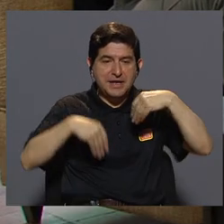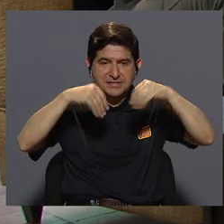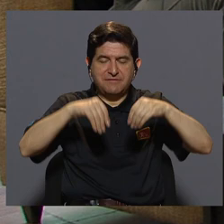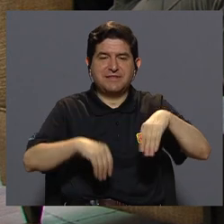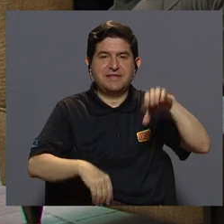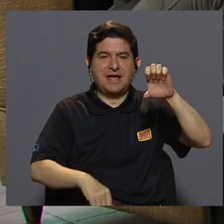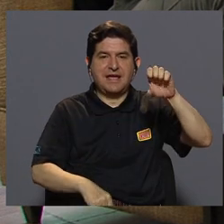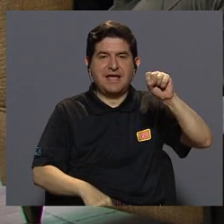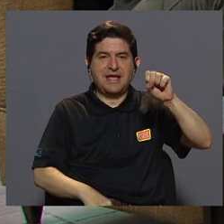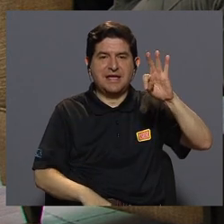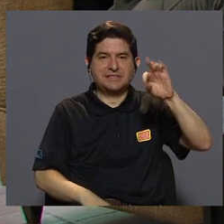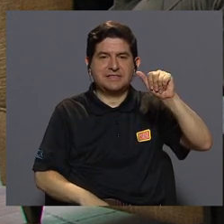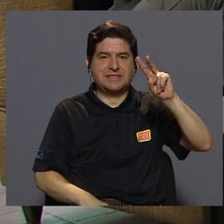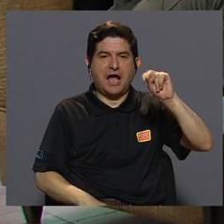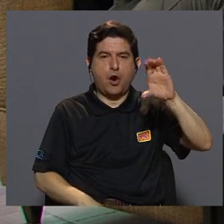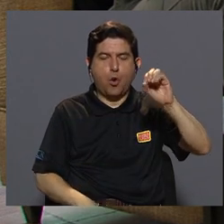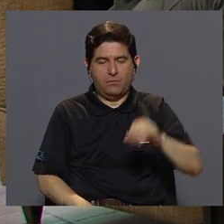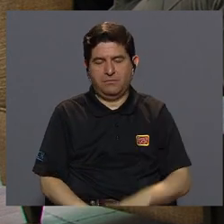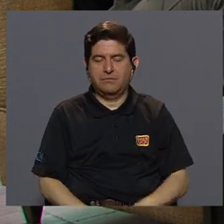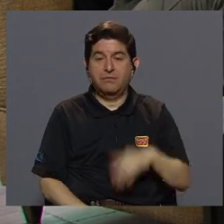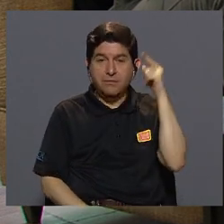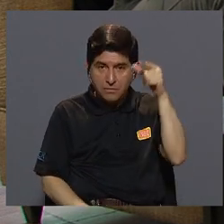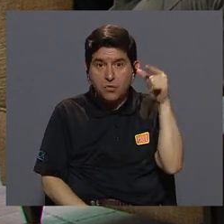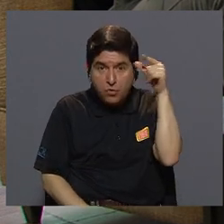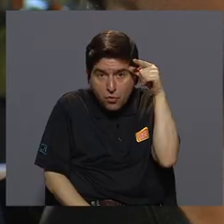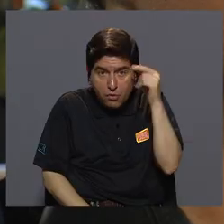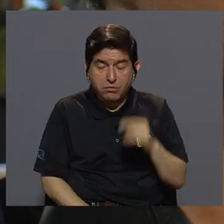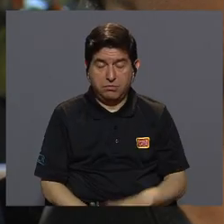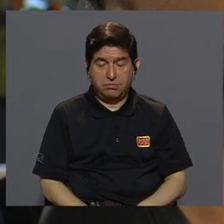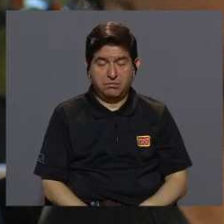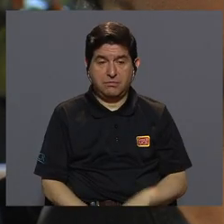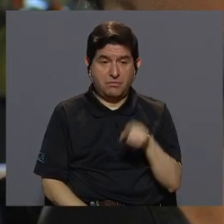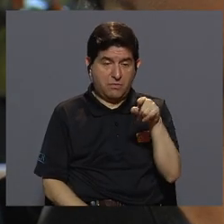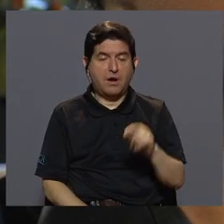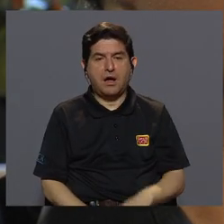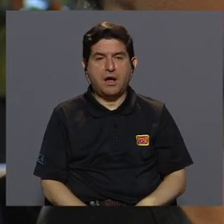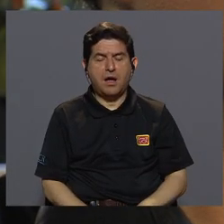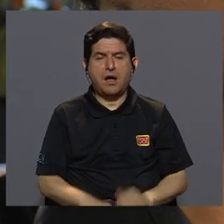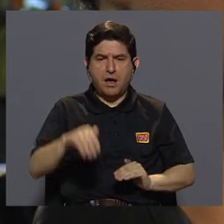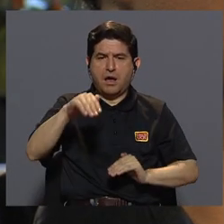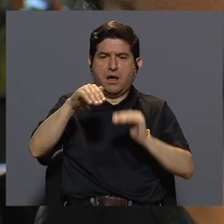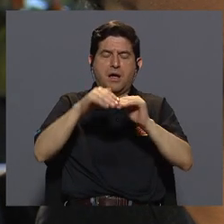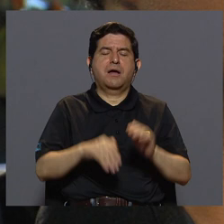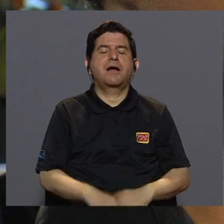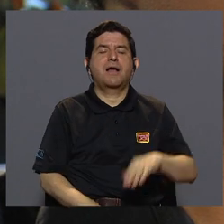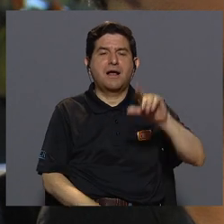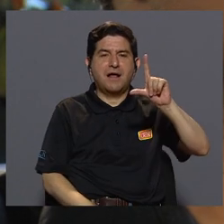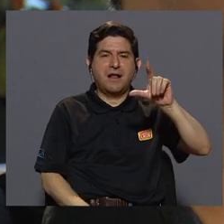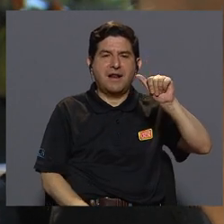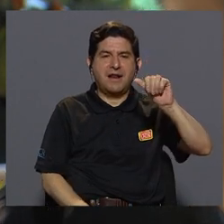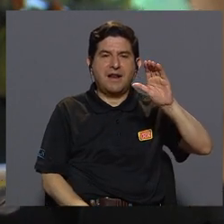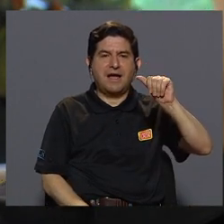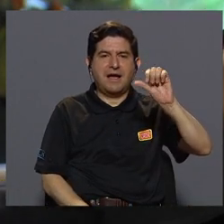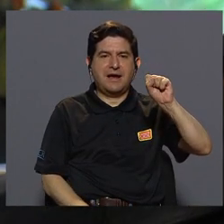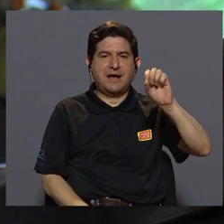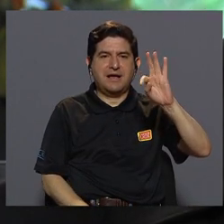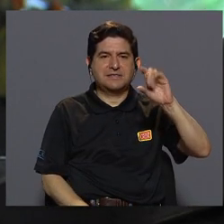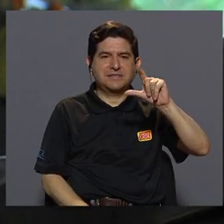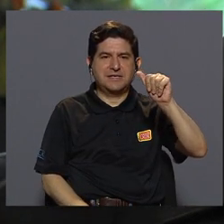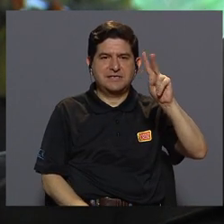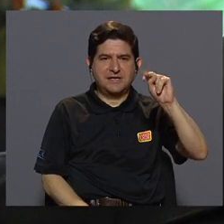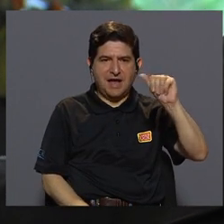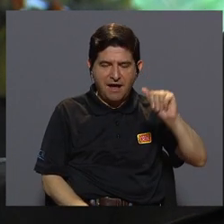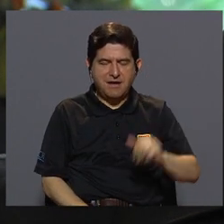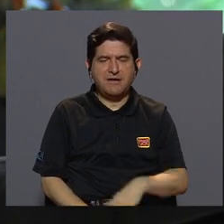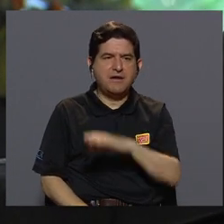los estancos. Y por supuesto habían almacenes como la Castellana, como el Bar